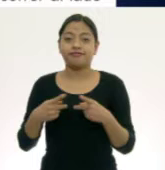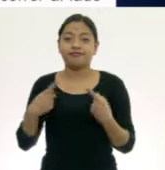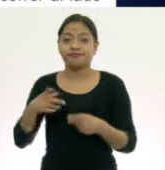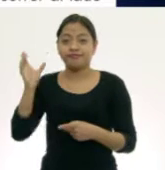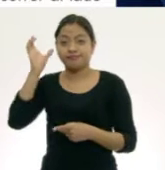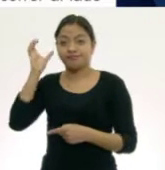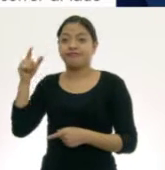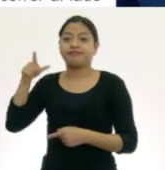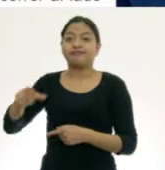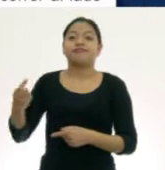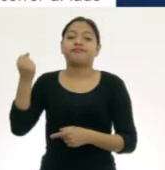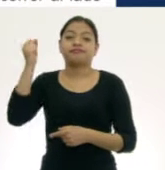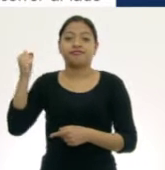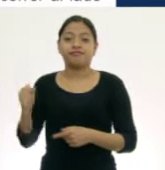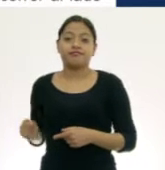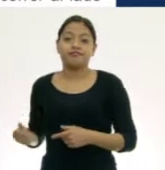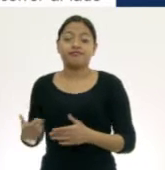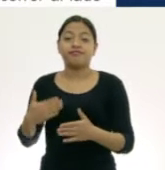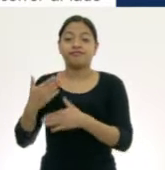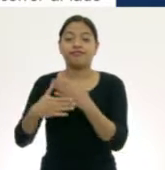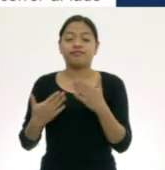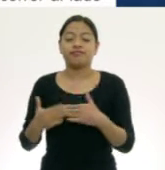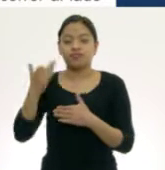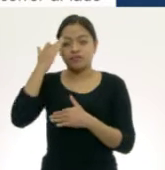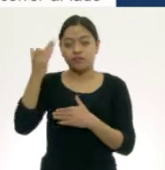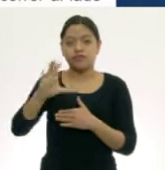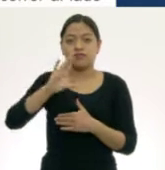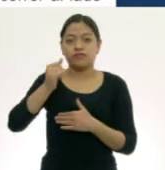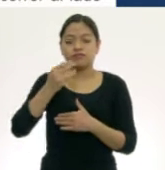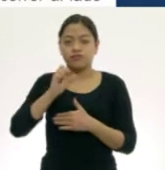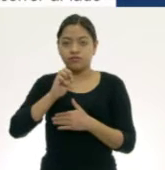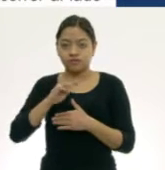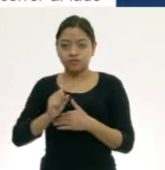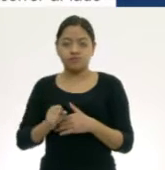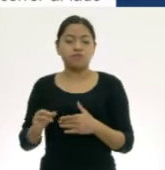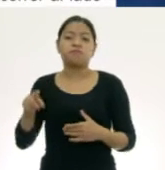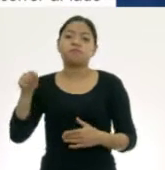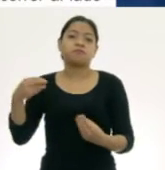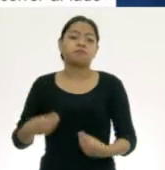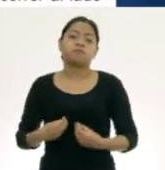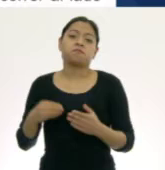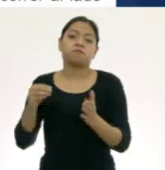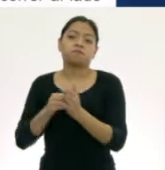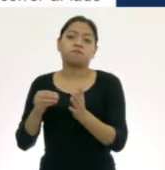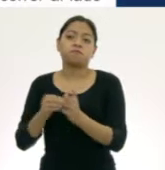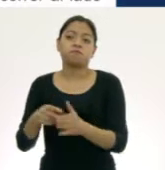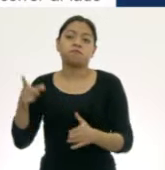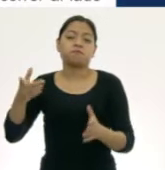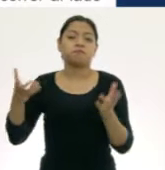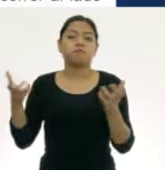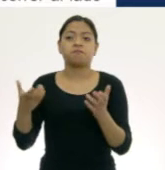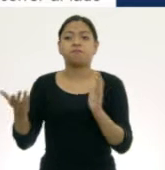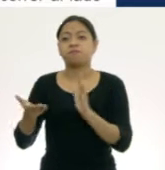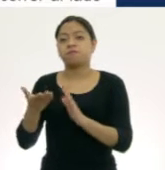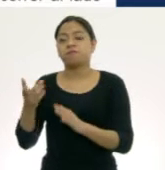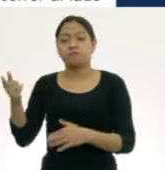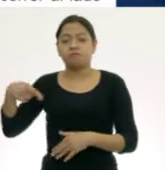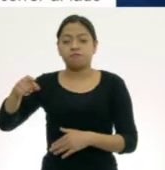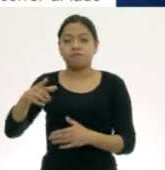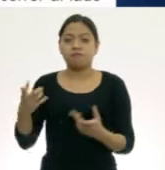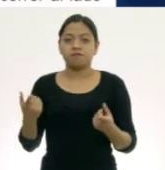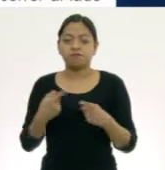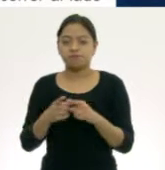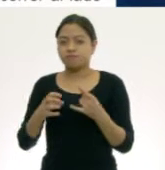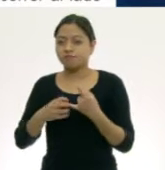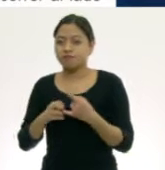fueron deportados en la época del callismo y que allí seguían construyendo pacientemente sus mosaicos de legumbres y